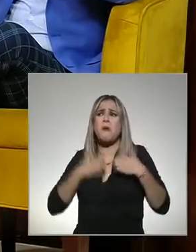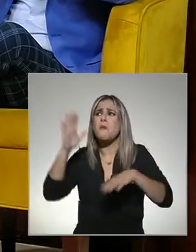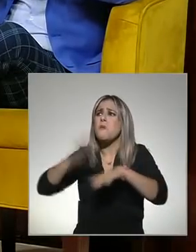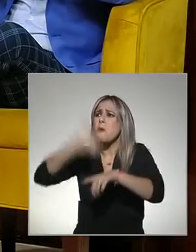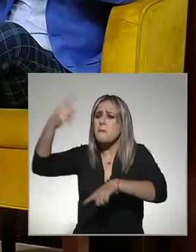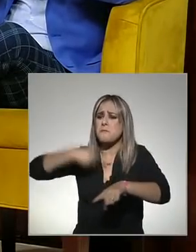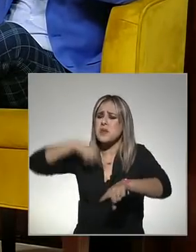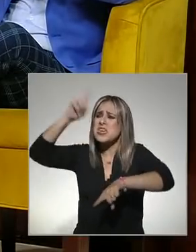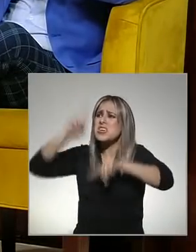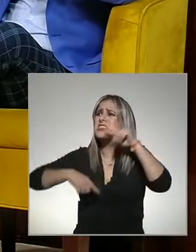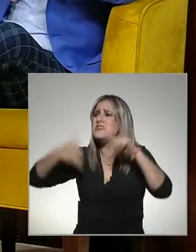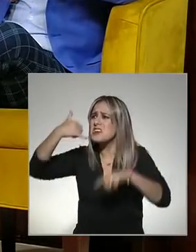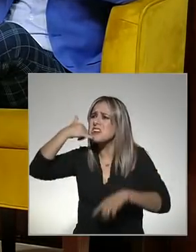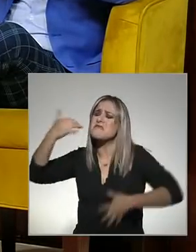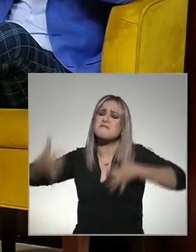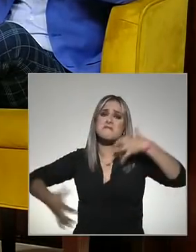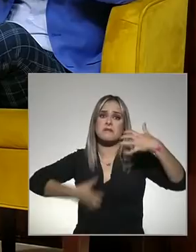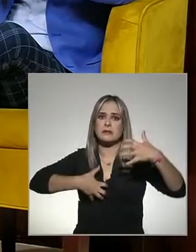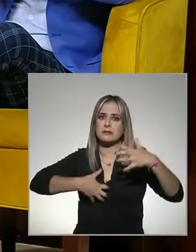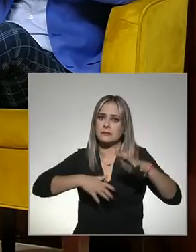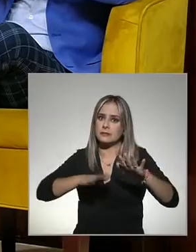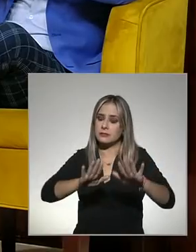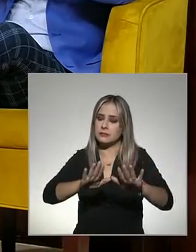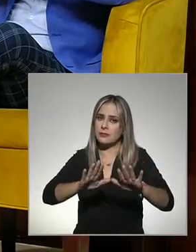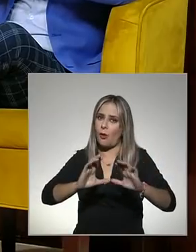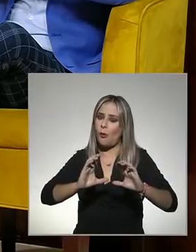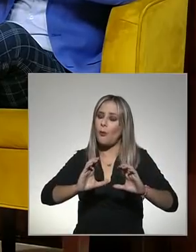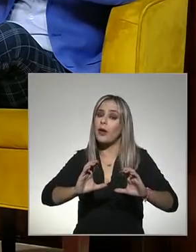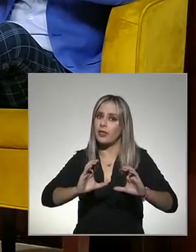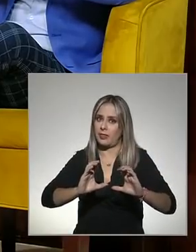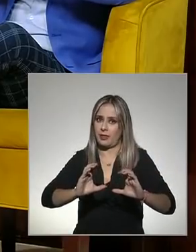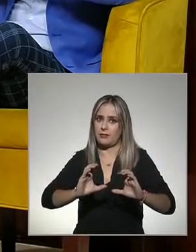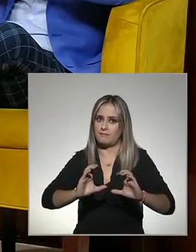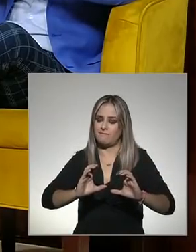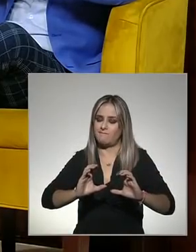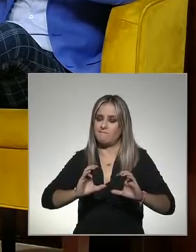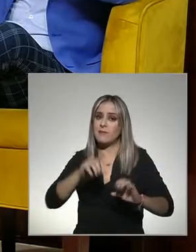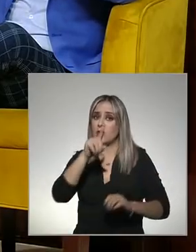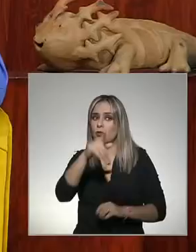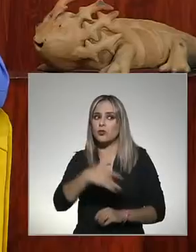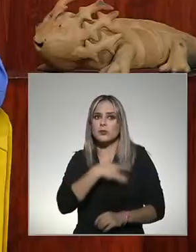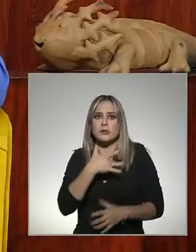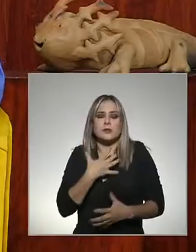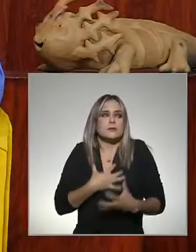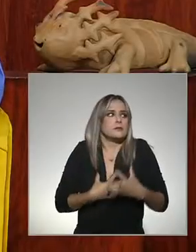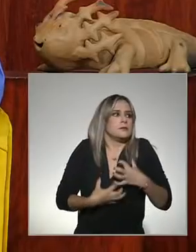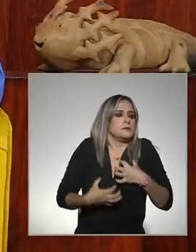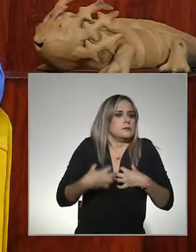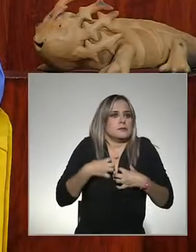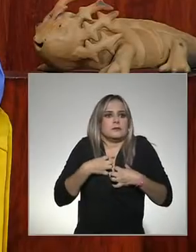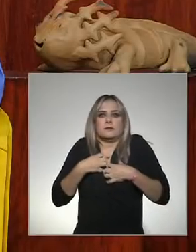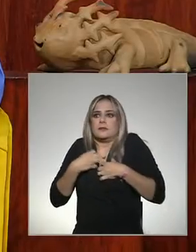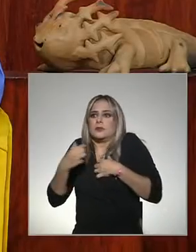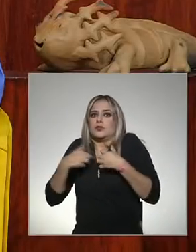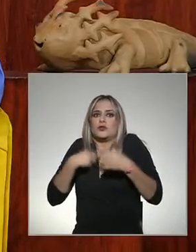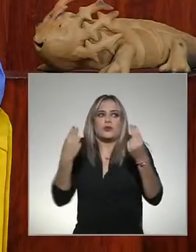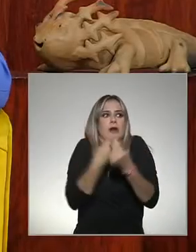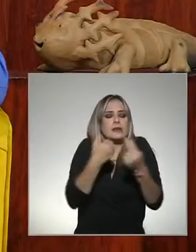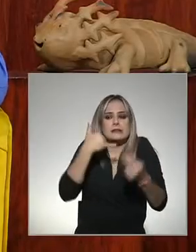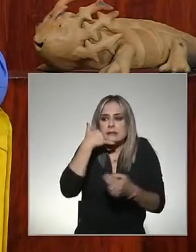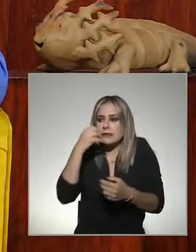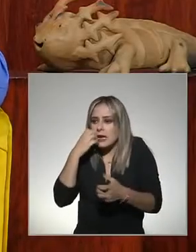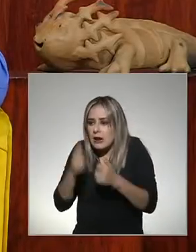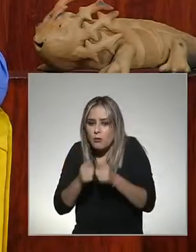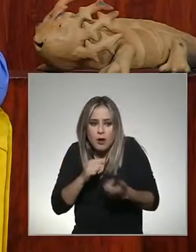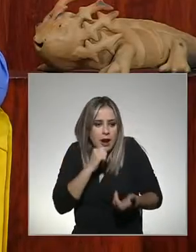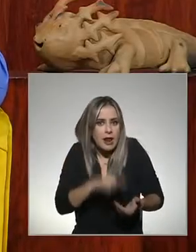quitando el dispositivo ya es una alerta. El hecho de que sientas una ansiedad por no tener